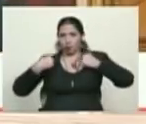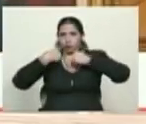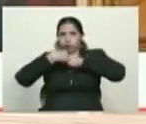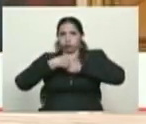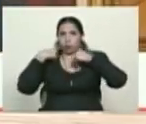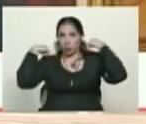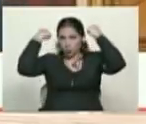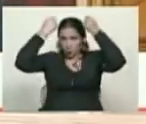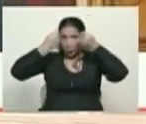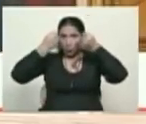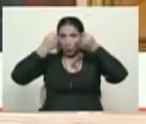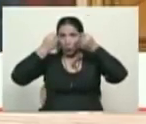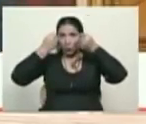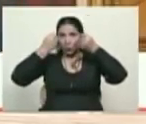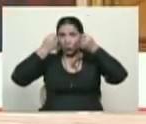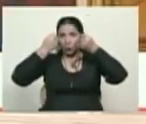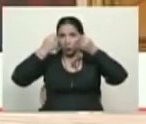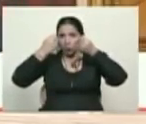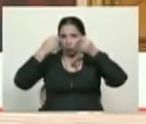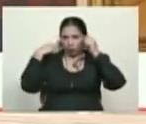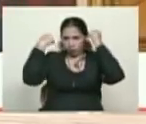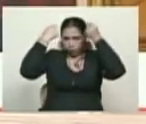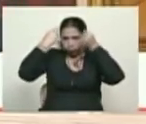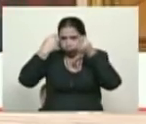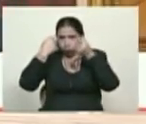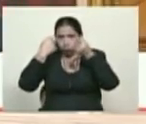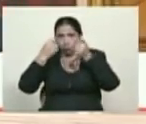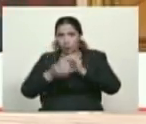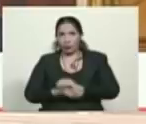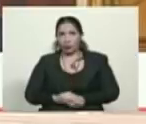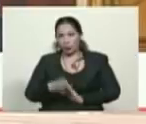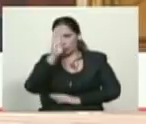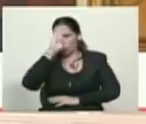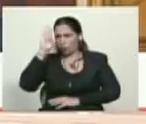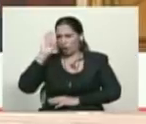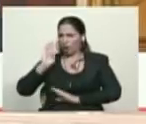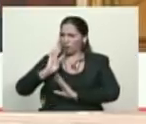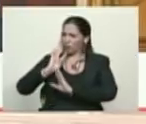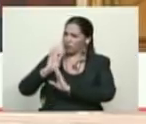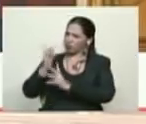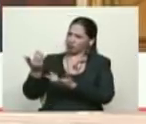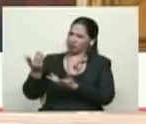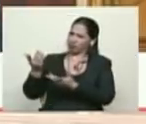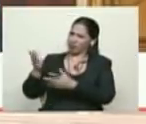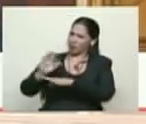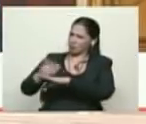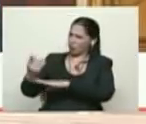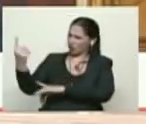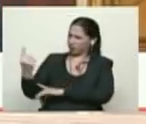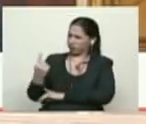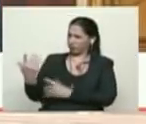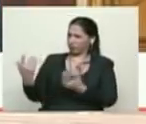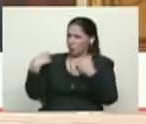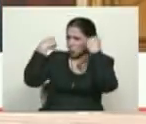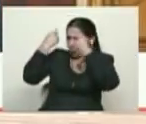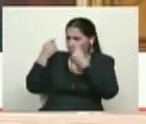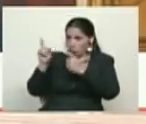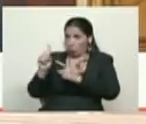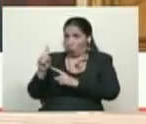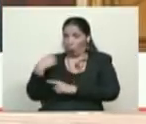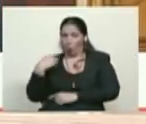capucha tapado. Y Diosdado le dijo, pero ¿por qué tú vienes así, vale? No, no, para que no me